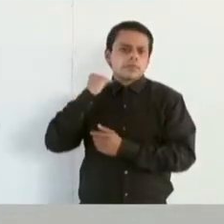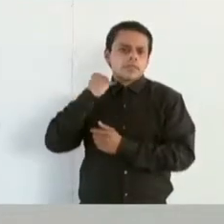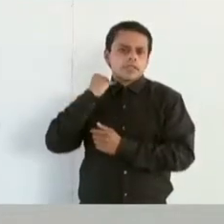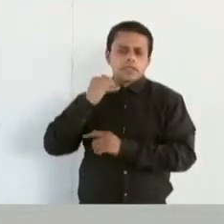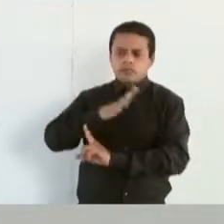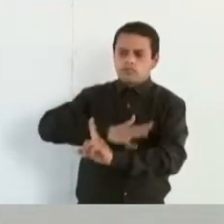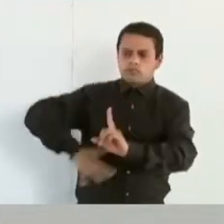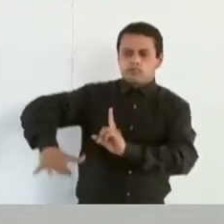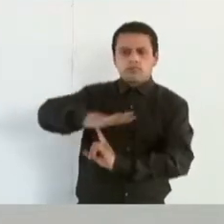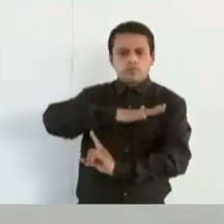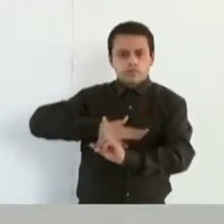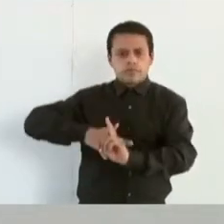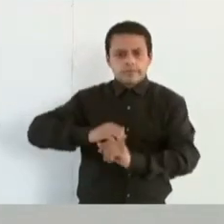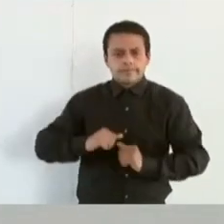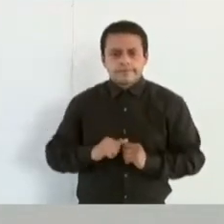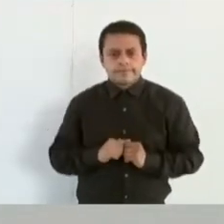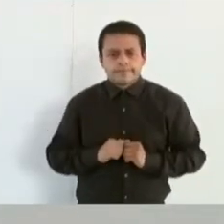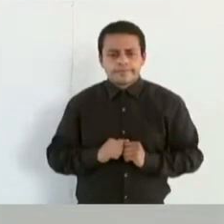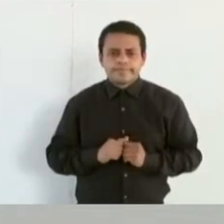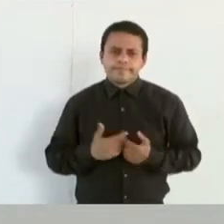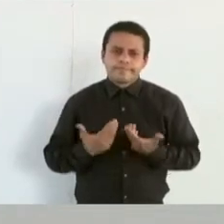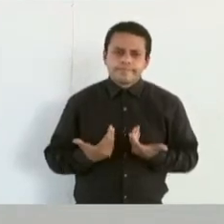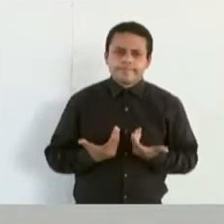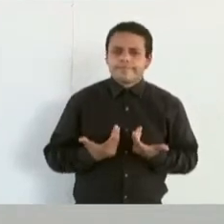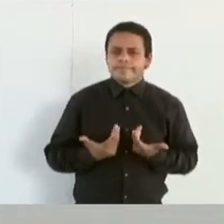ambiental, que como lo